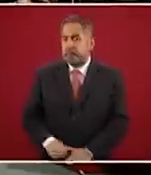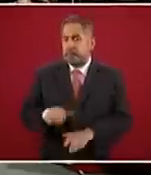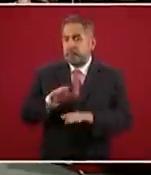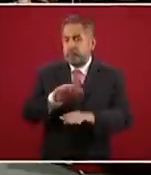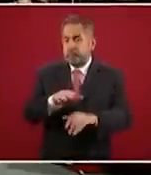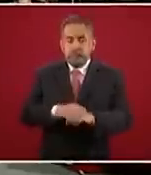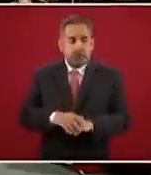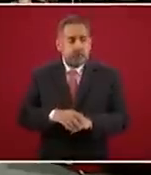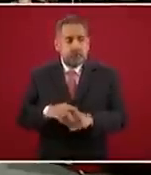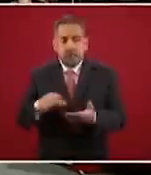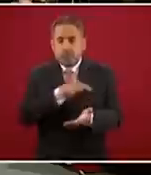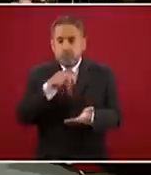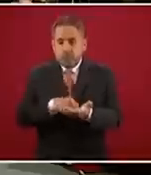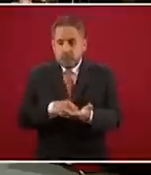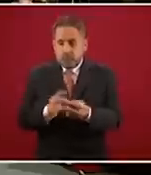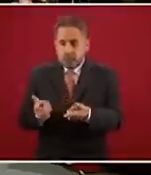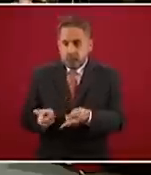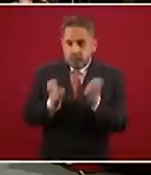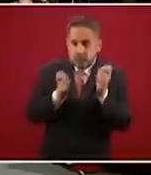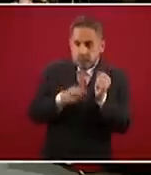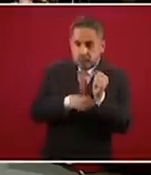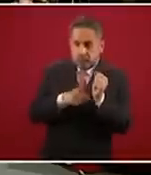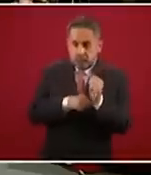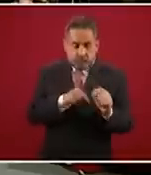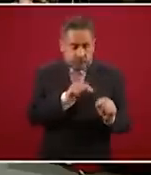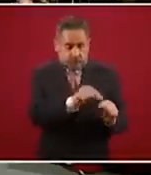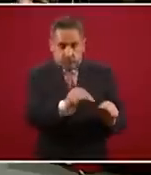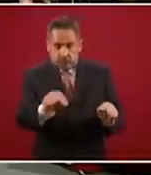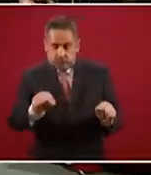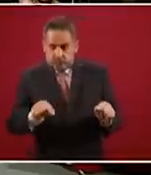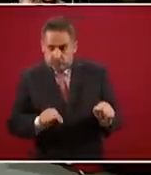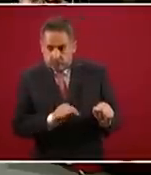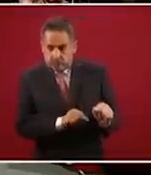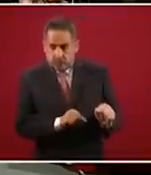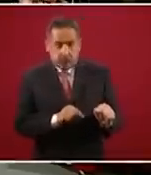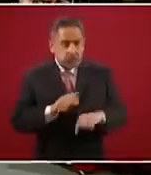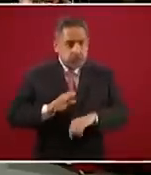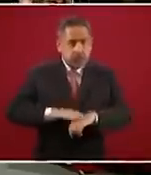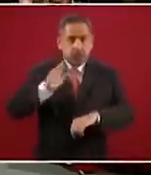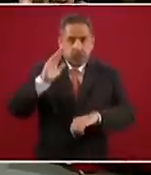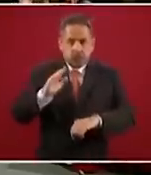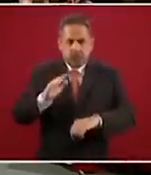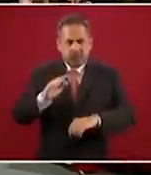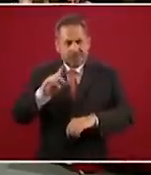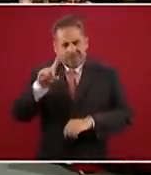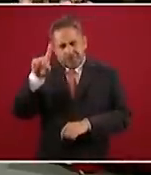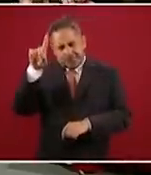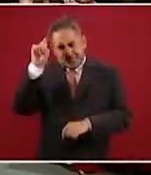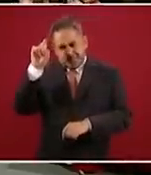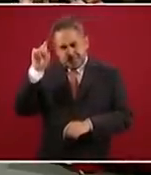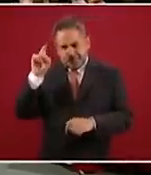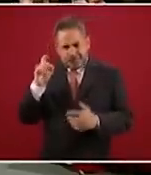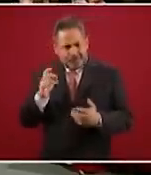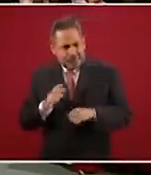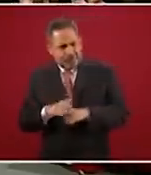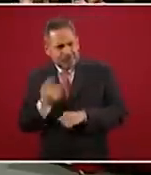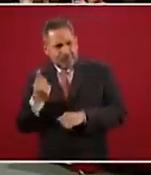de las tomas clandestinas de gas, que es un enigma,